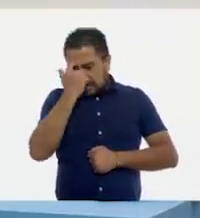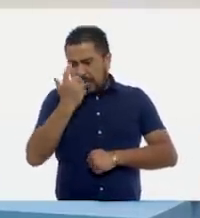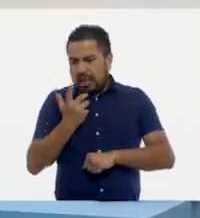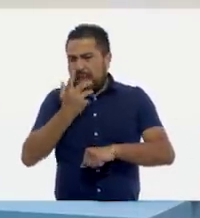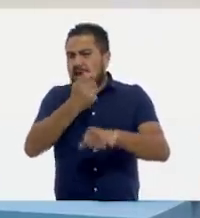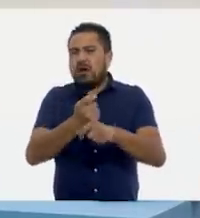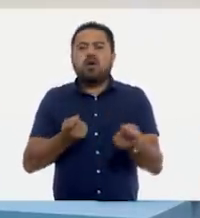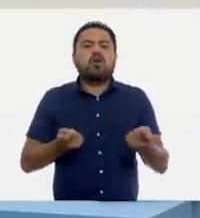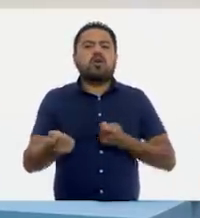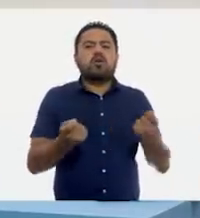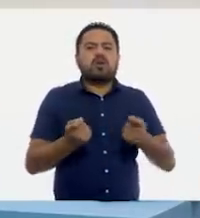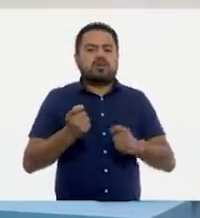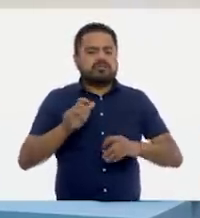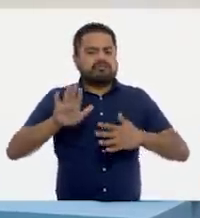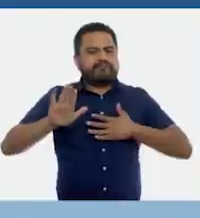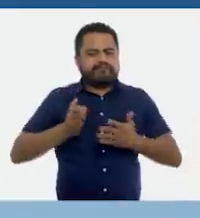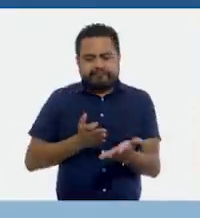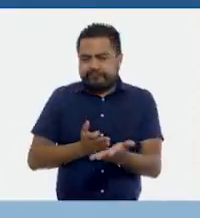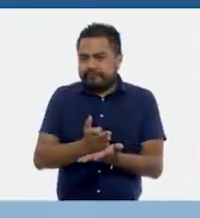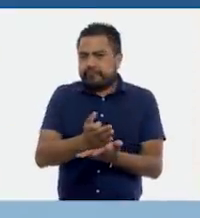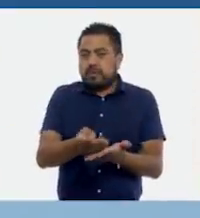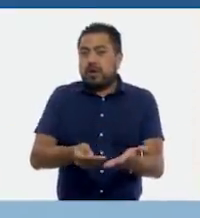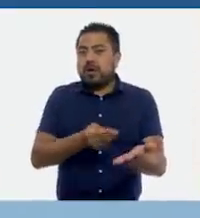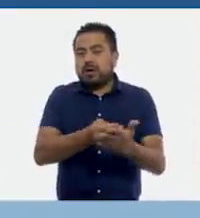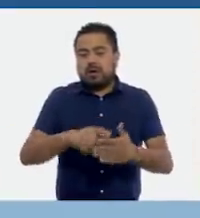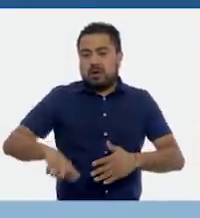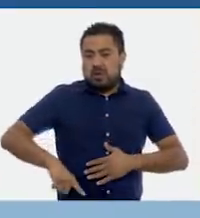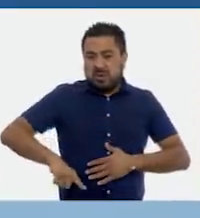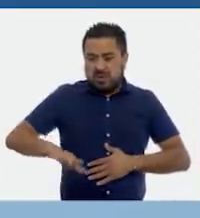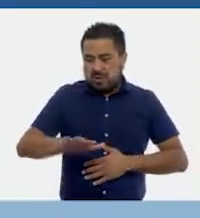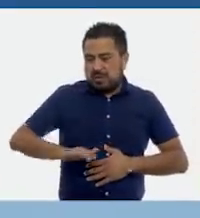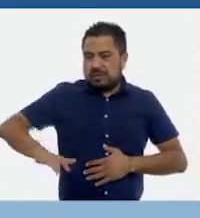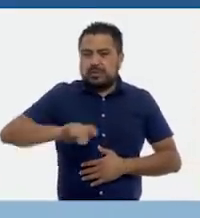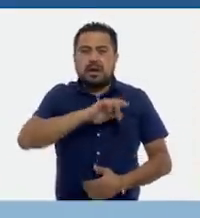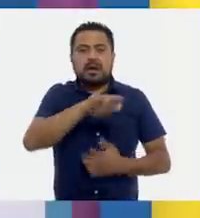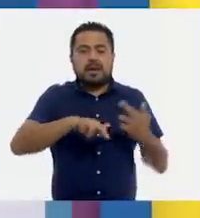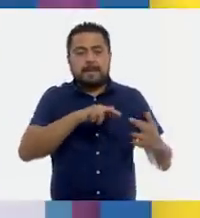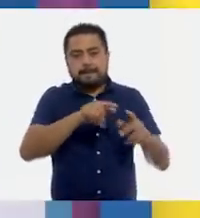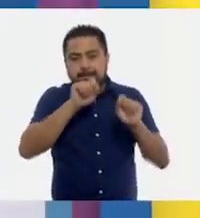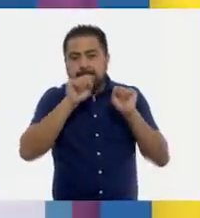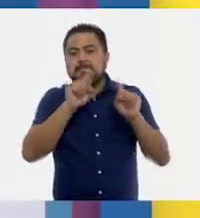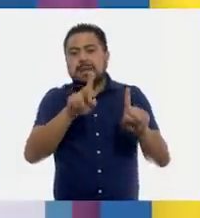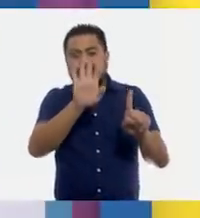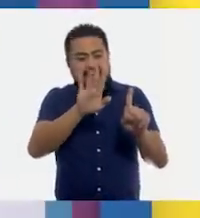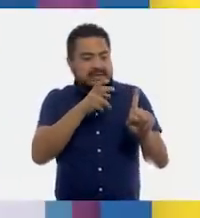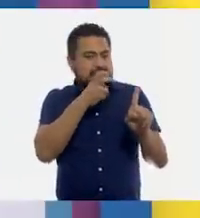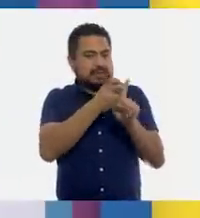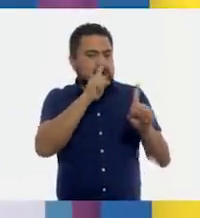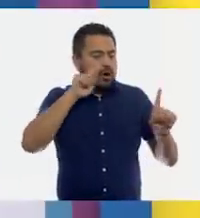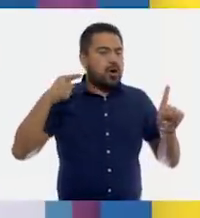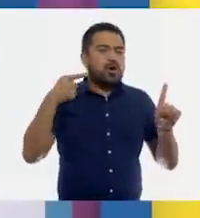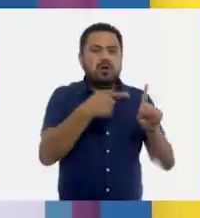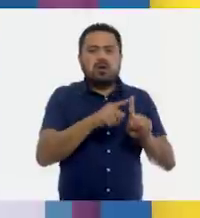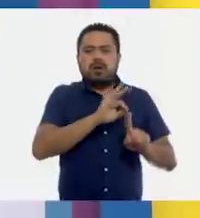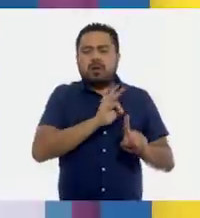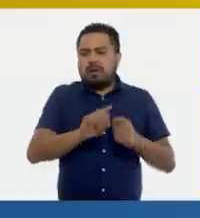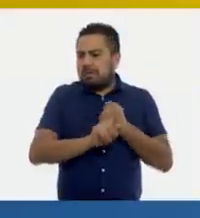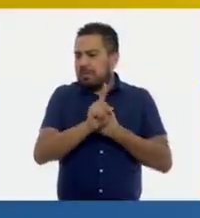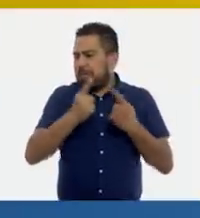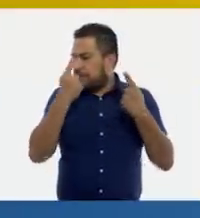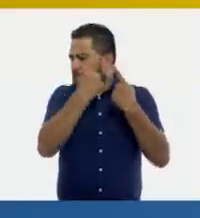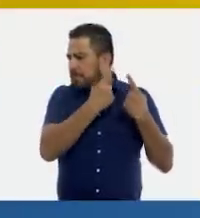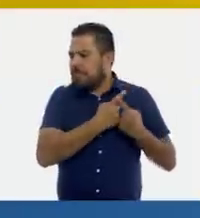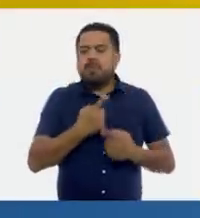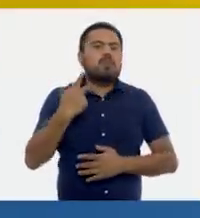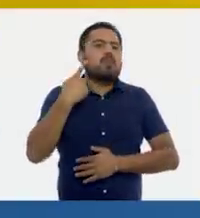que controlaba las lealtades que le ofrecían las autoridades locales y regionales. Esto con el fin de que no se dieran conflictos